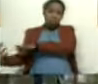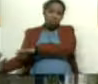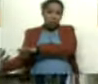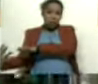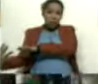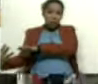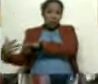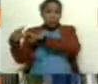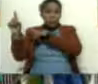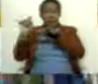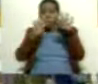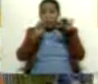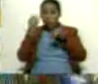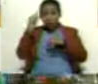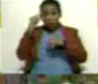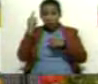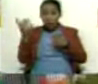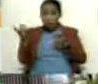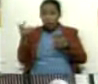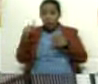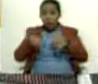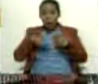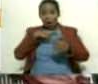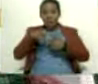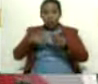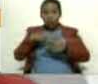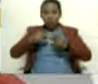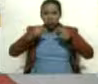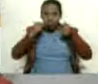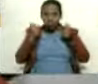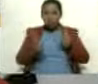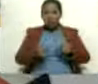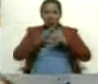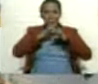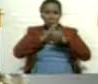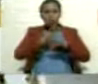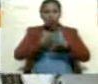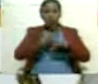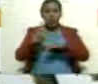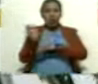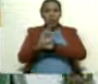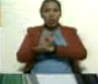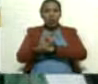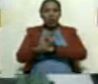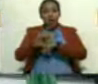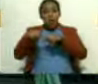pasado 90 días. Y esta revolución le responde a ellos y a otros.